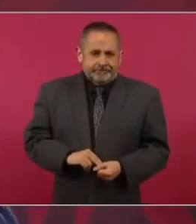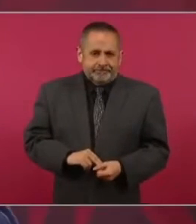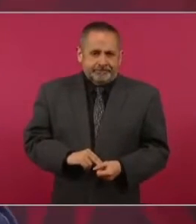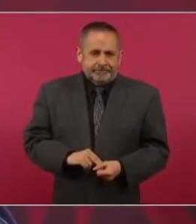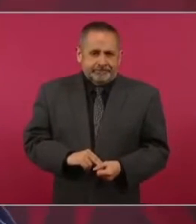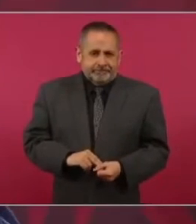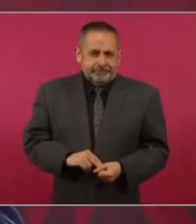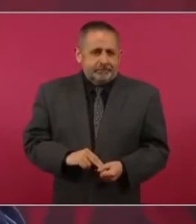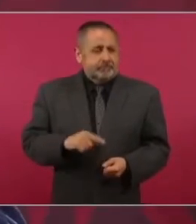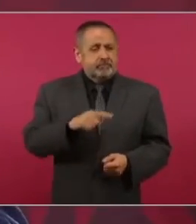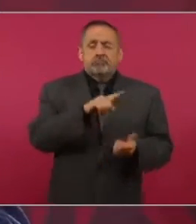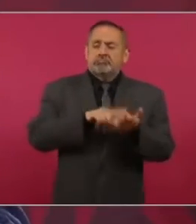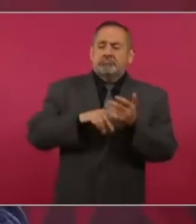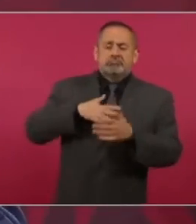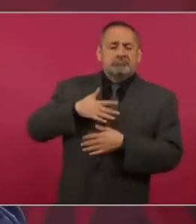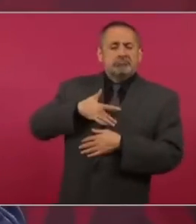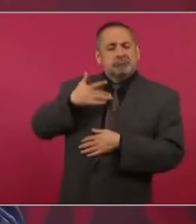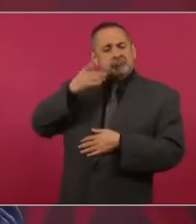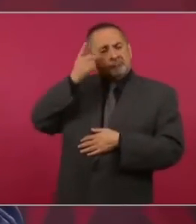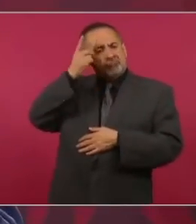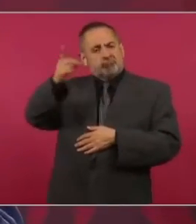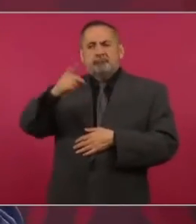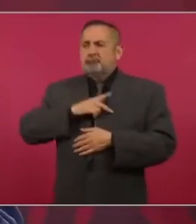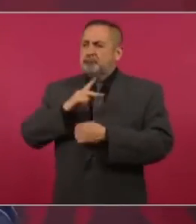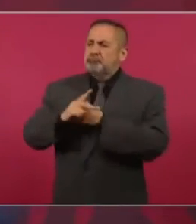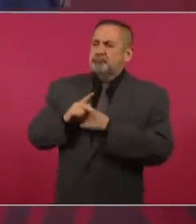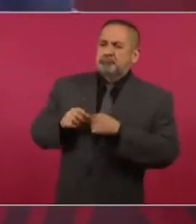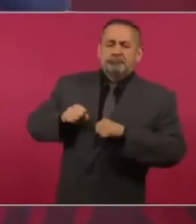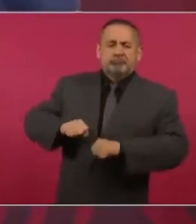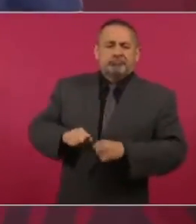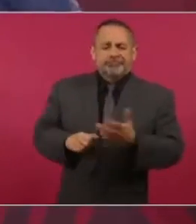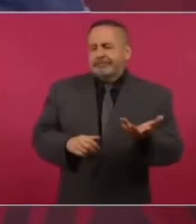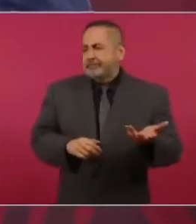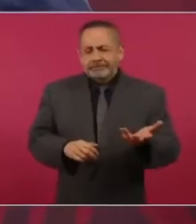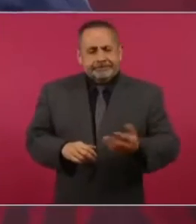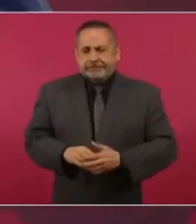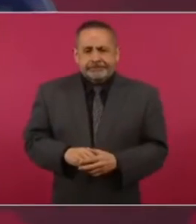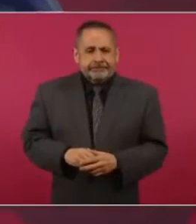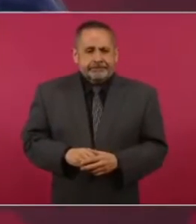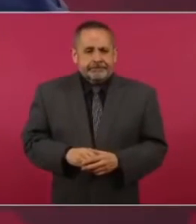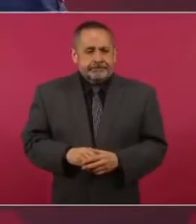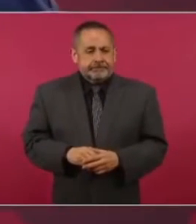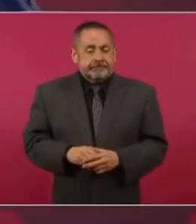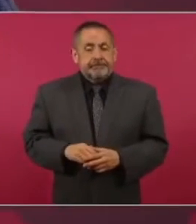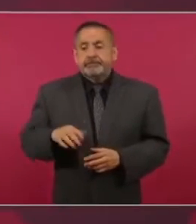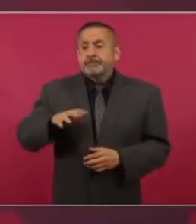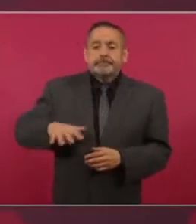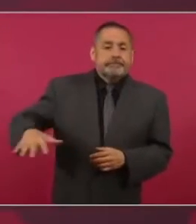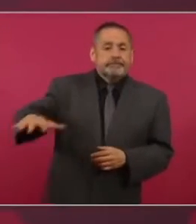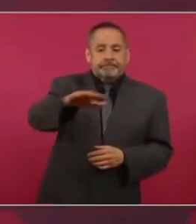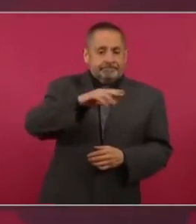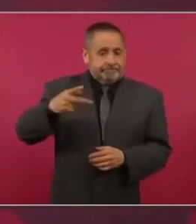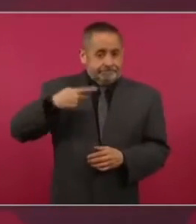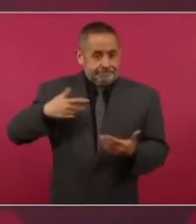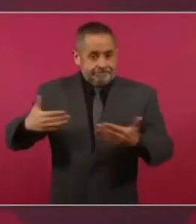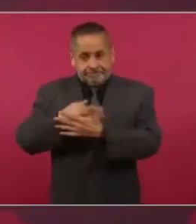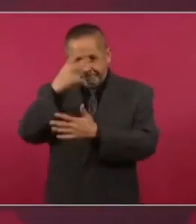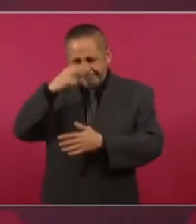los que se sentían dueños del país. Lo que pasa es que el pueblo de México es mucha pieza,